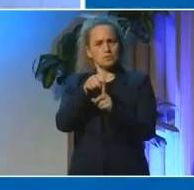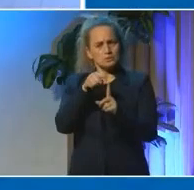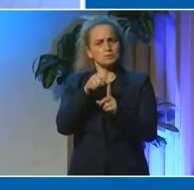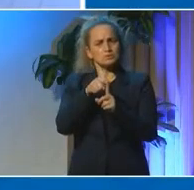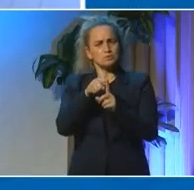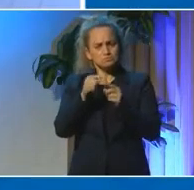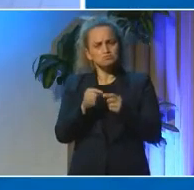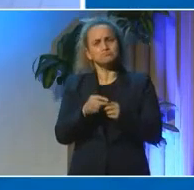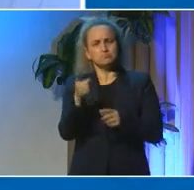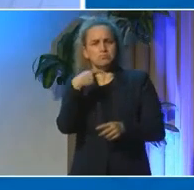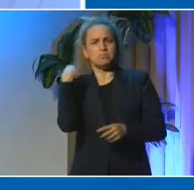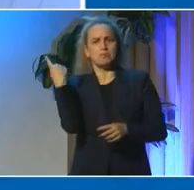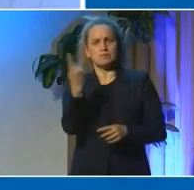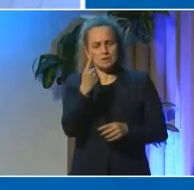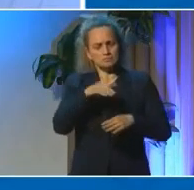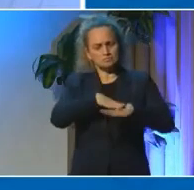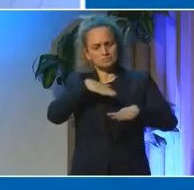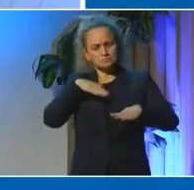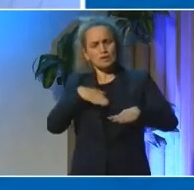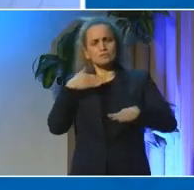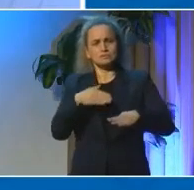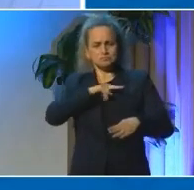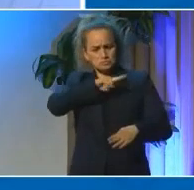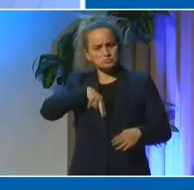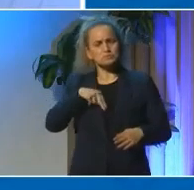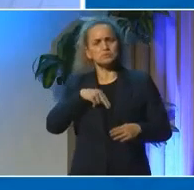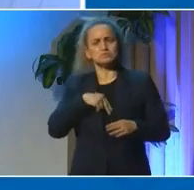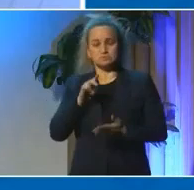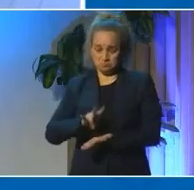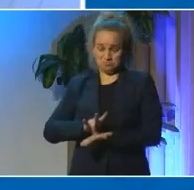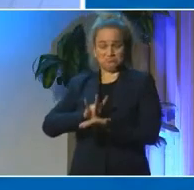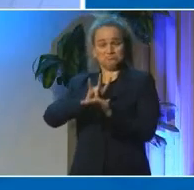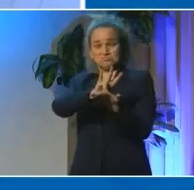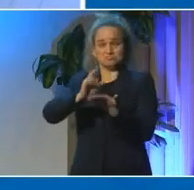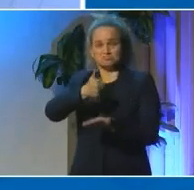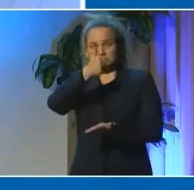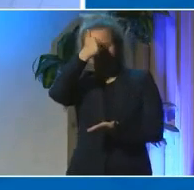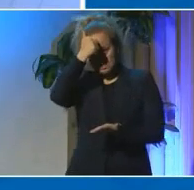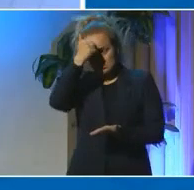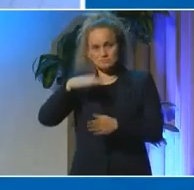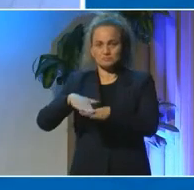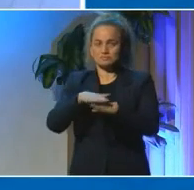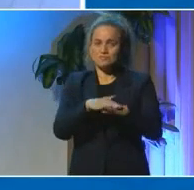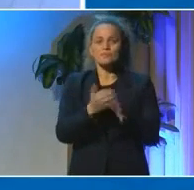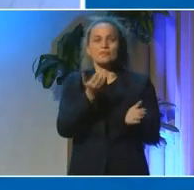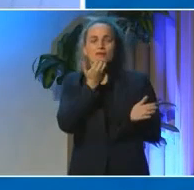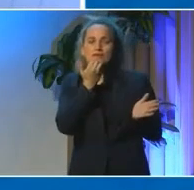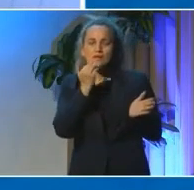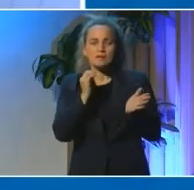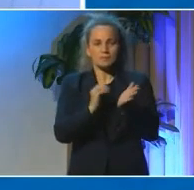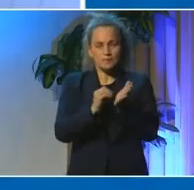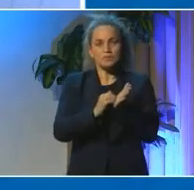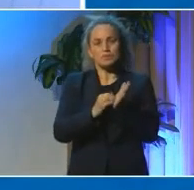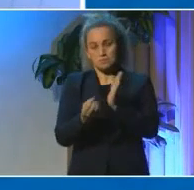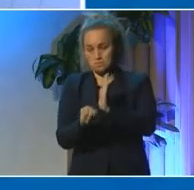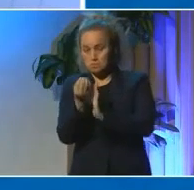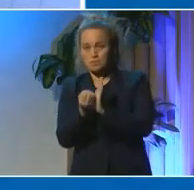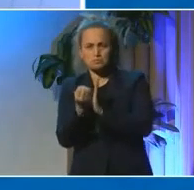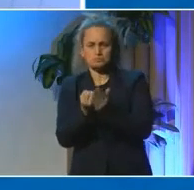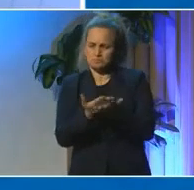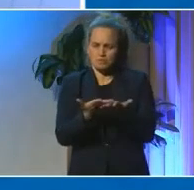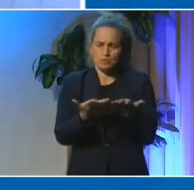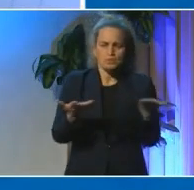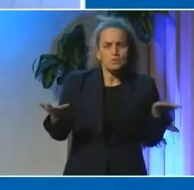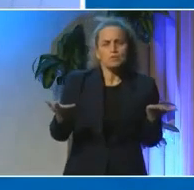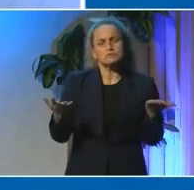amplio una causa en el que queremos hacer la diferencia Entonces por ese mismo motivo cuando uno ve los productos de Natura nosotros